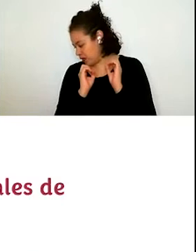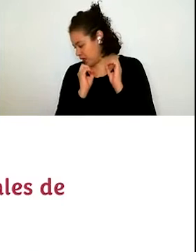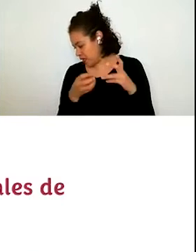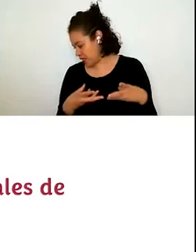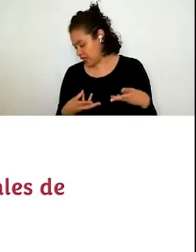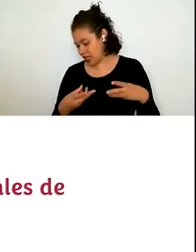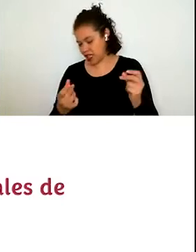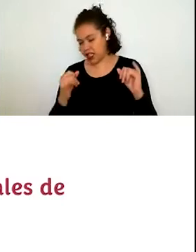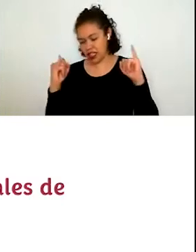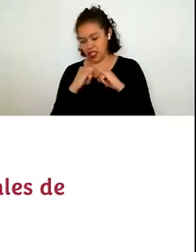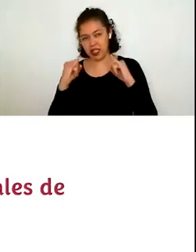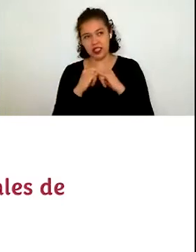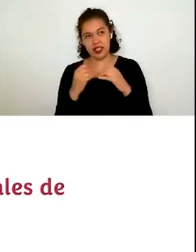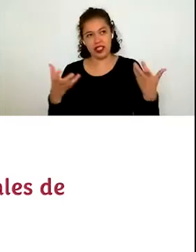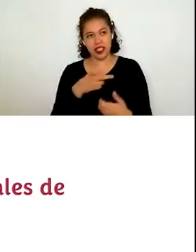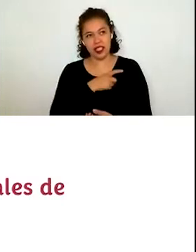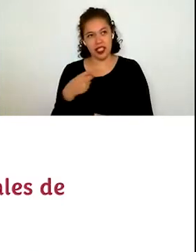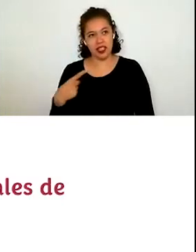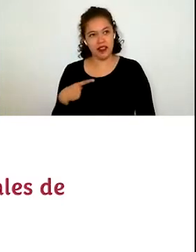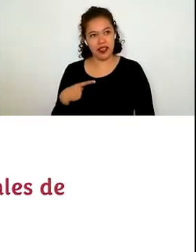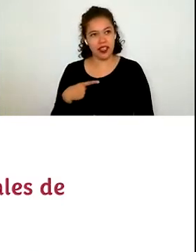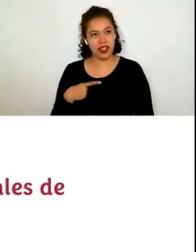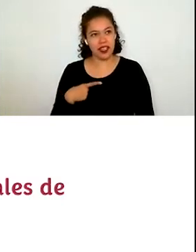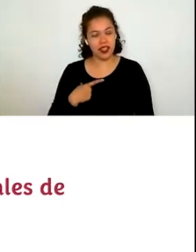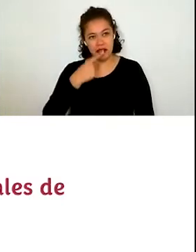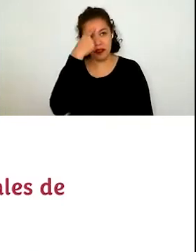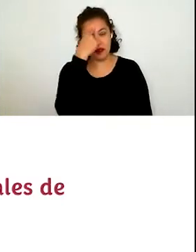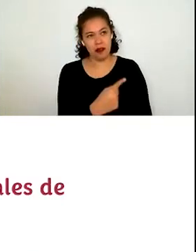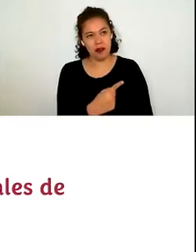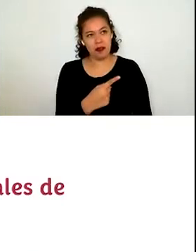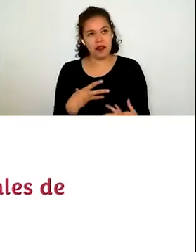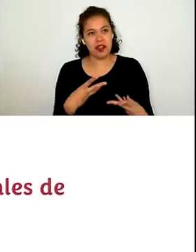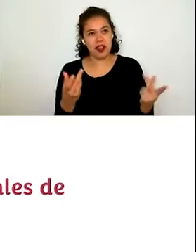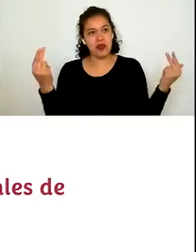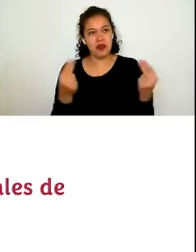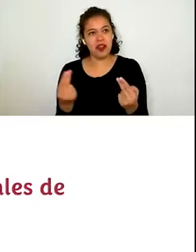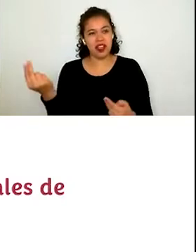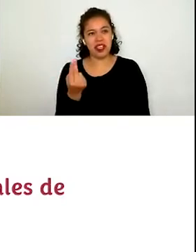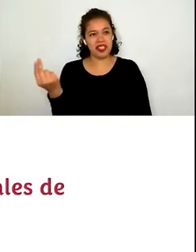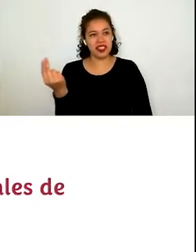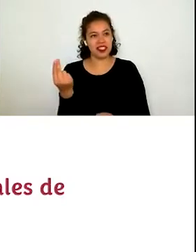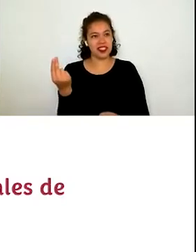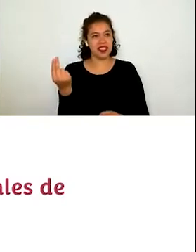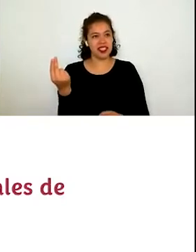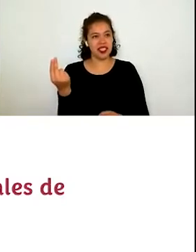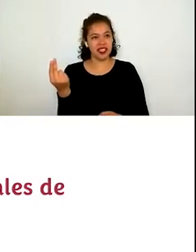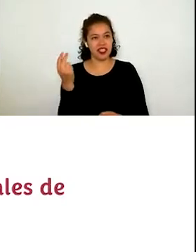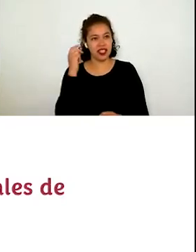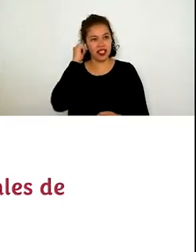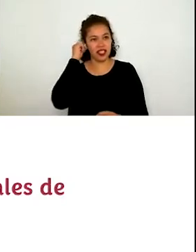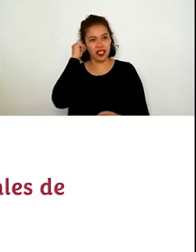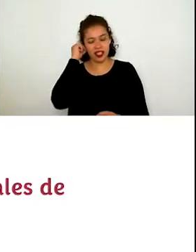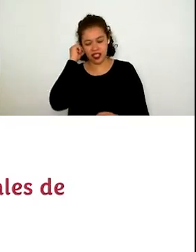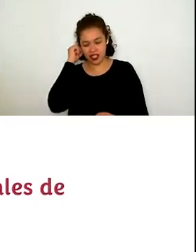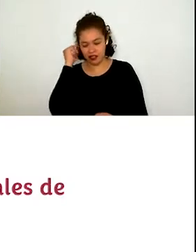realizar las instituciones para cubrir gastos urgentes que sean necesarios para el buen funcionamiento de la